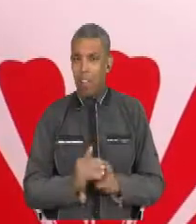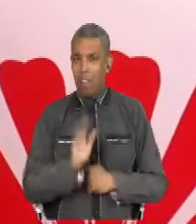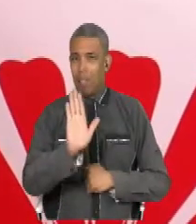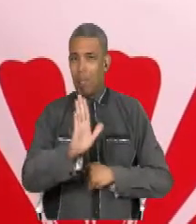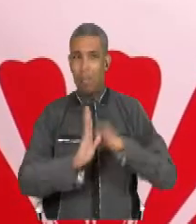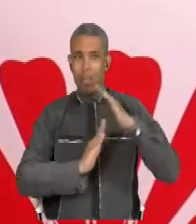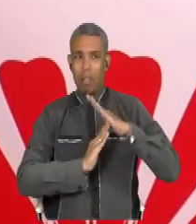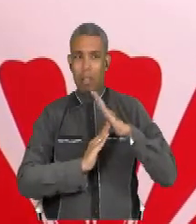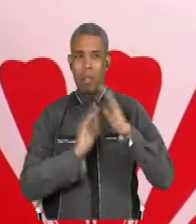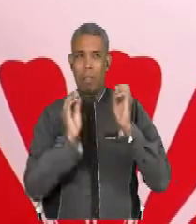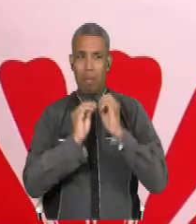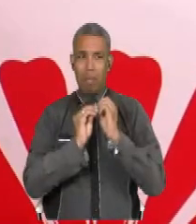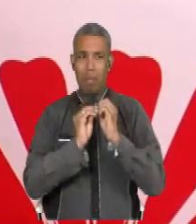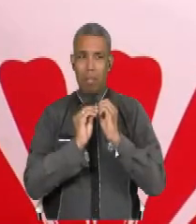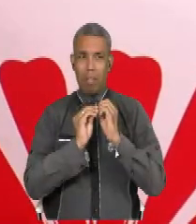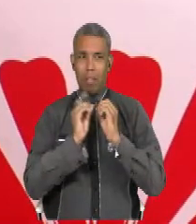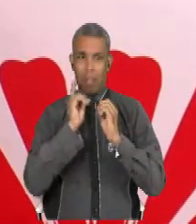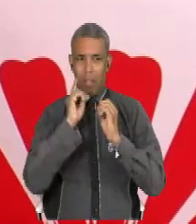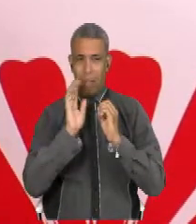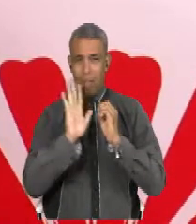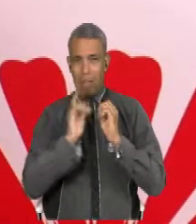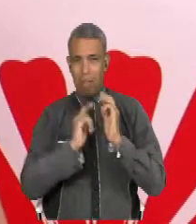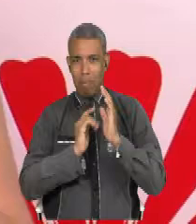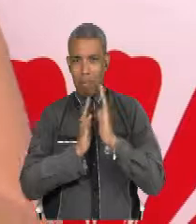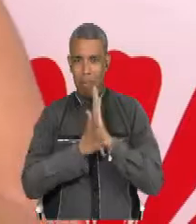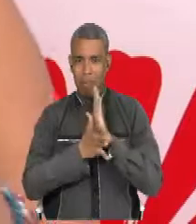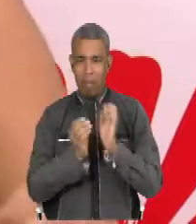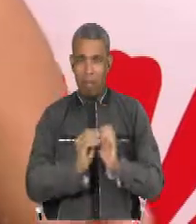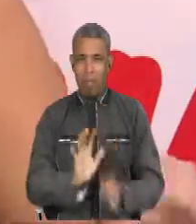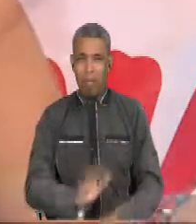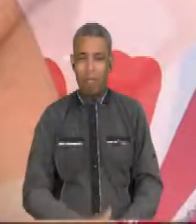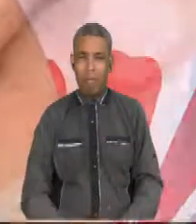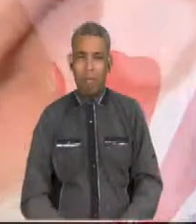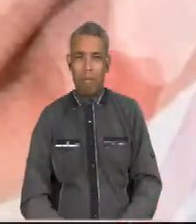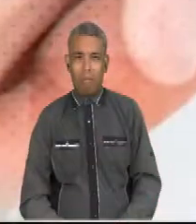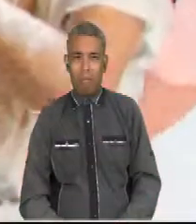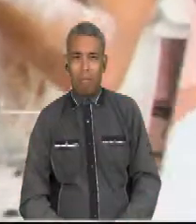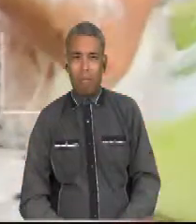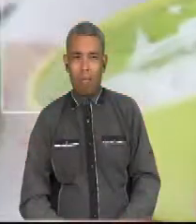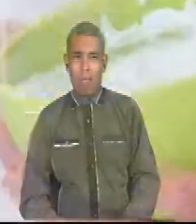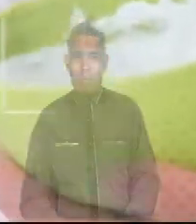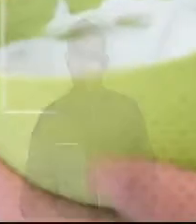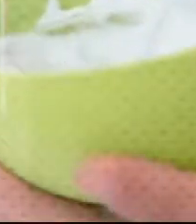y ya regresamos con Oscar, el patrón de la salsa. Ya volvemos.